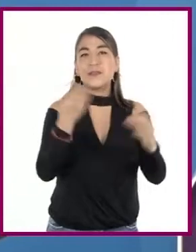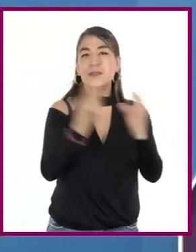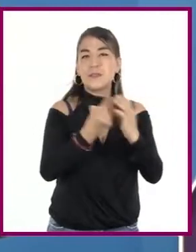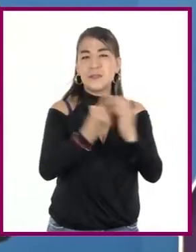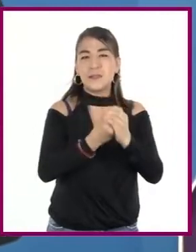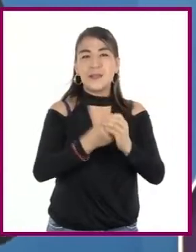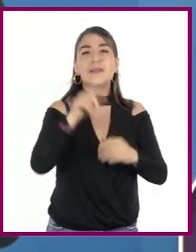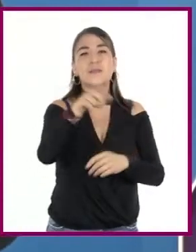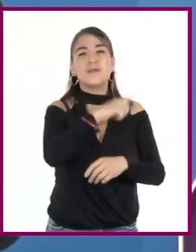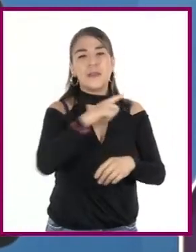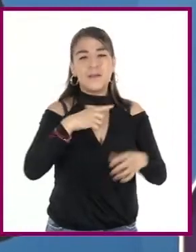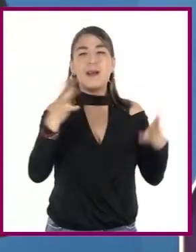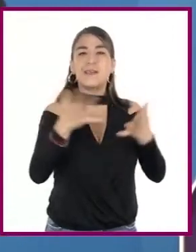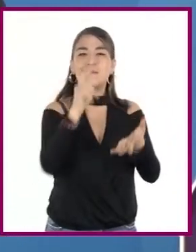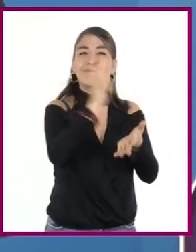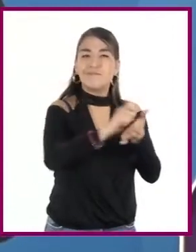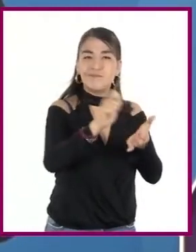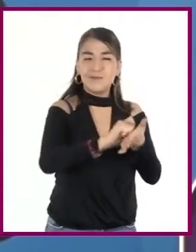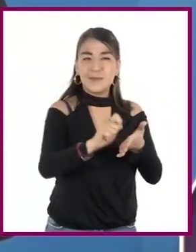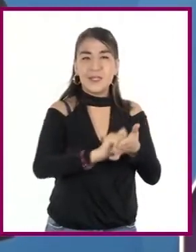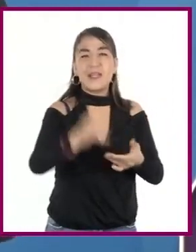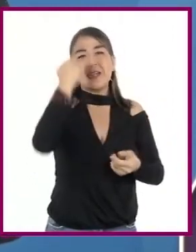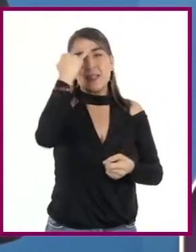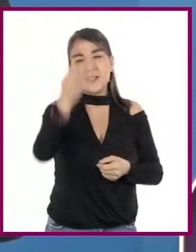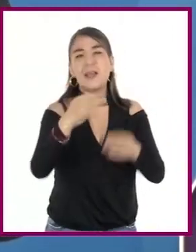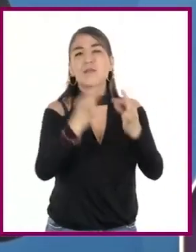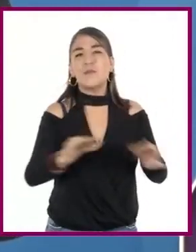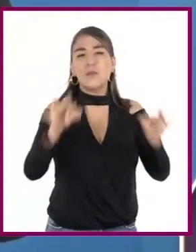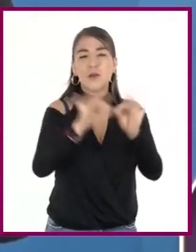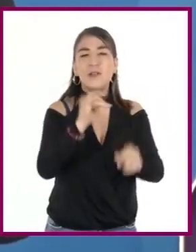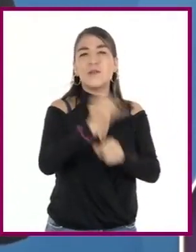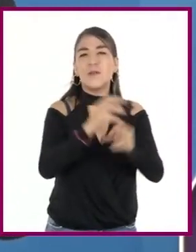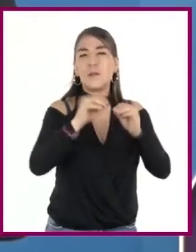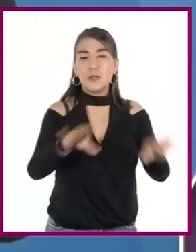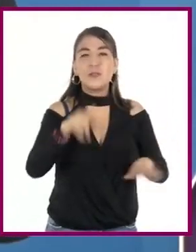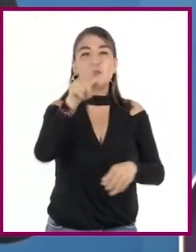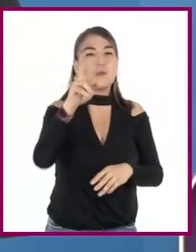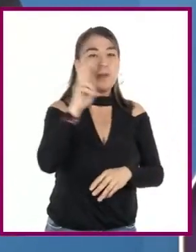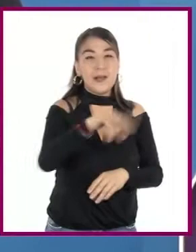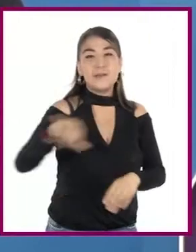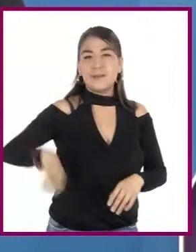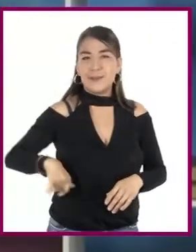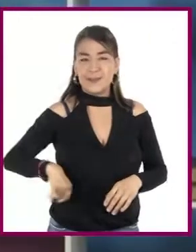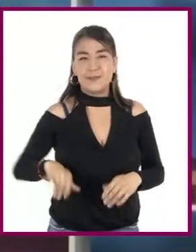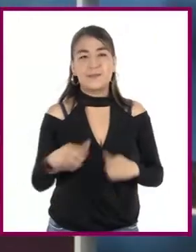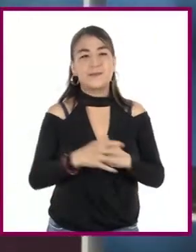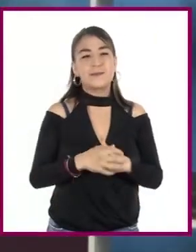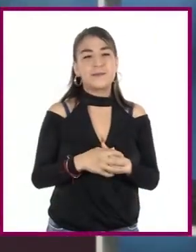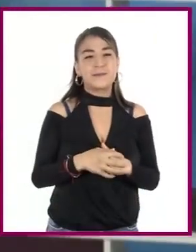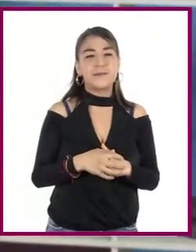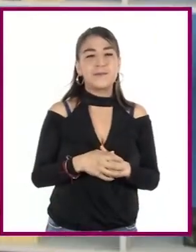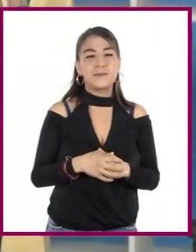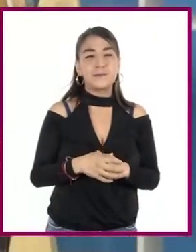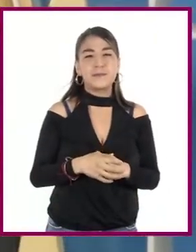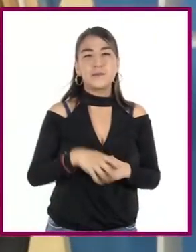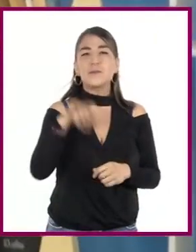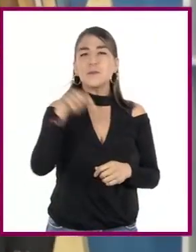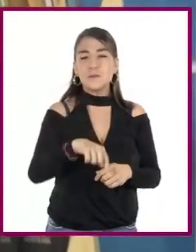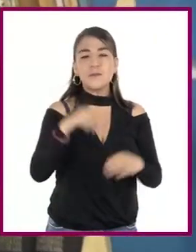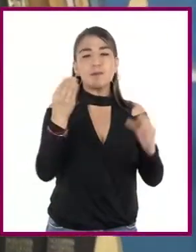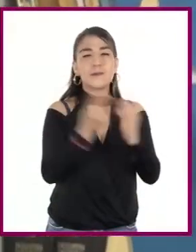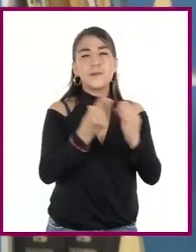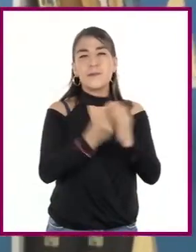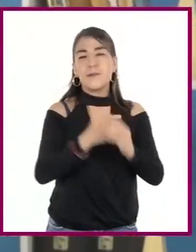sesión realicen anotaciones de las ideas o información que consideren de interés. En esta